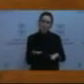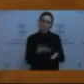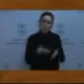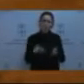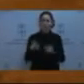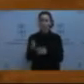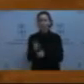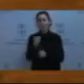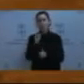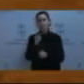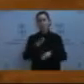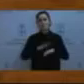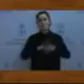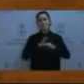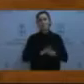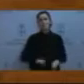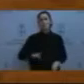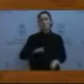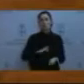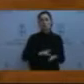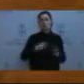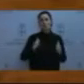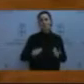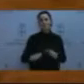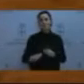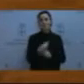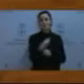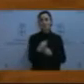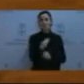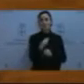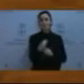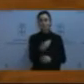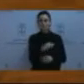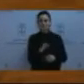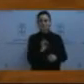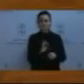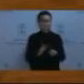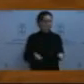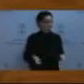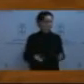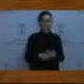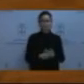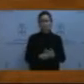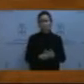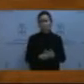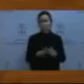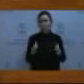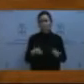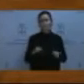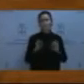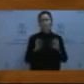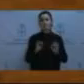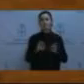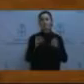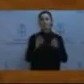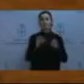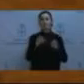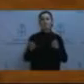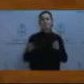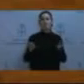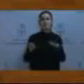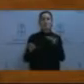preferente a la hora de recibir cualquier tipo de ayudas o subvenciones, y que estos beneficios se pueden repartir al 50%.